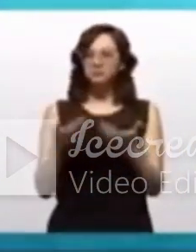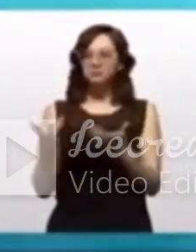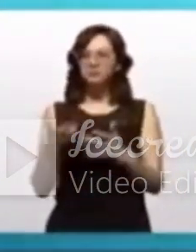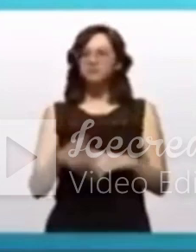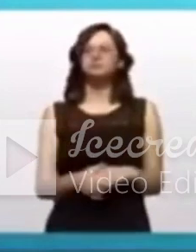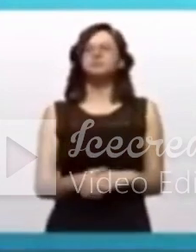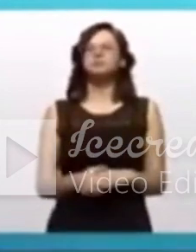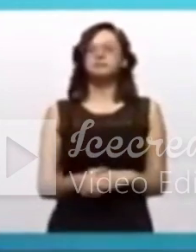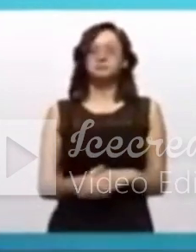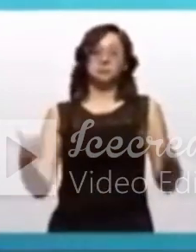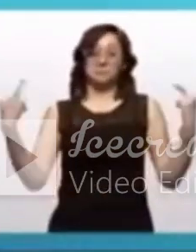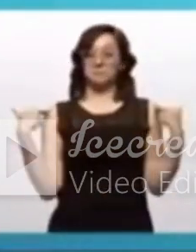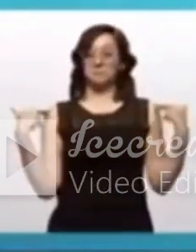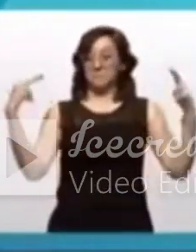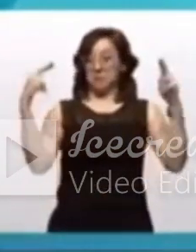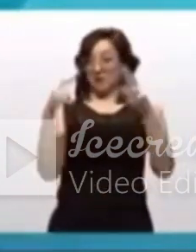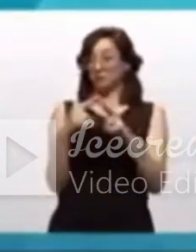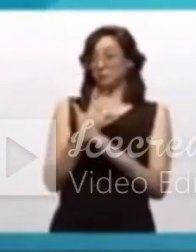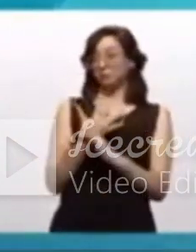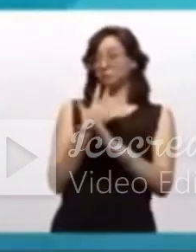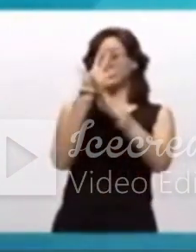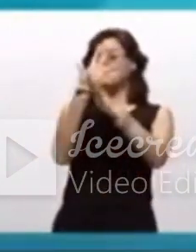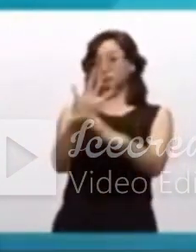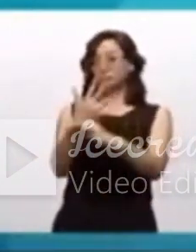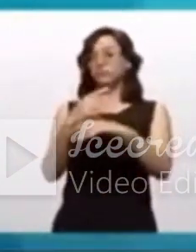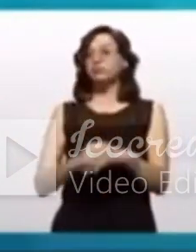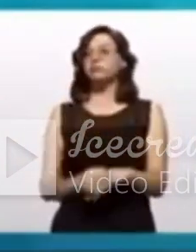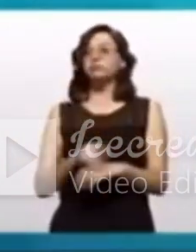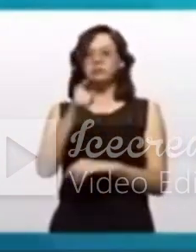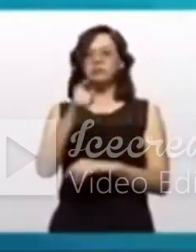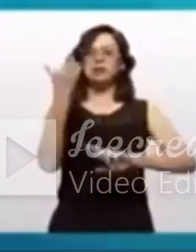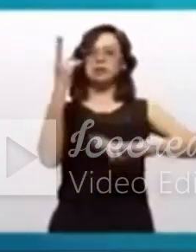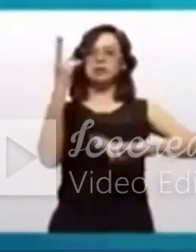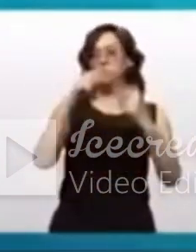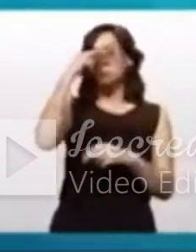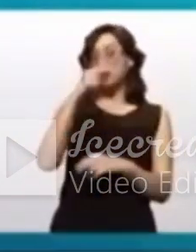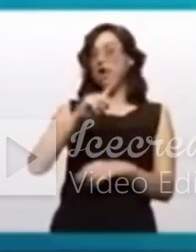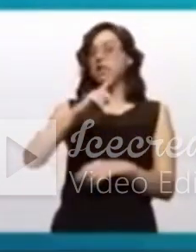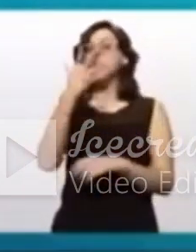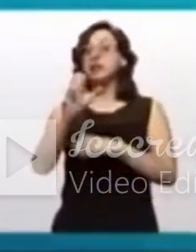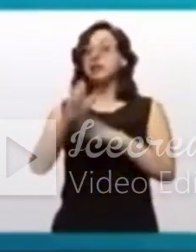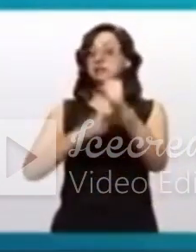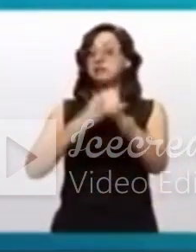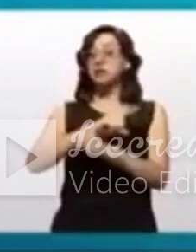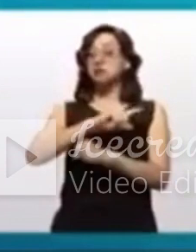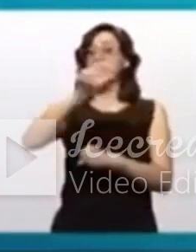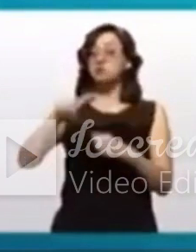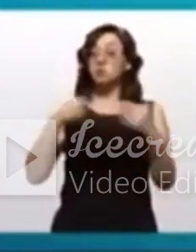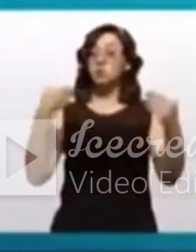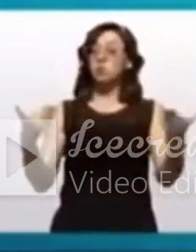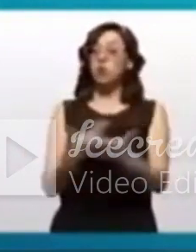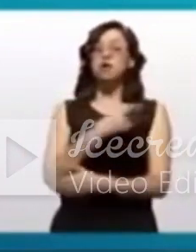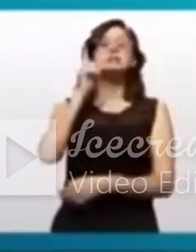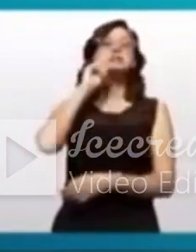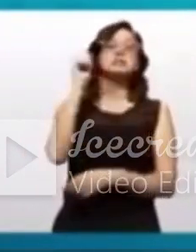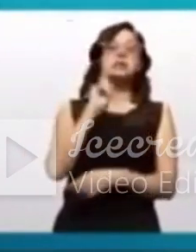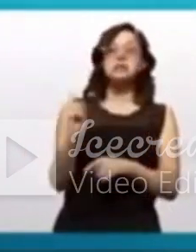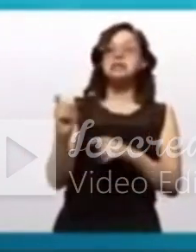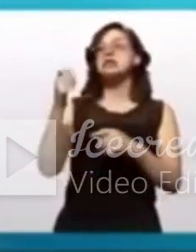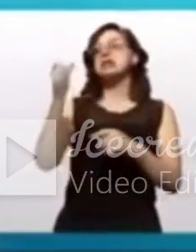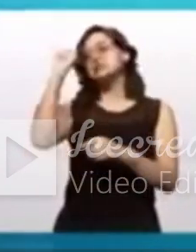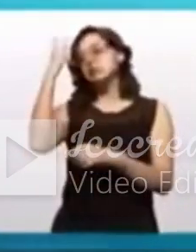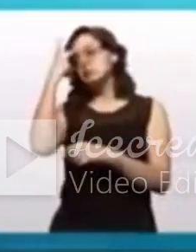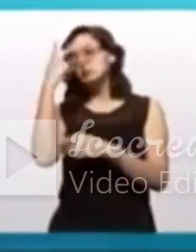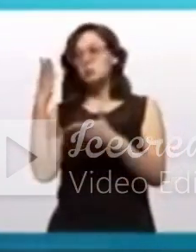Los maestros nos decían que habías nacido una década después de la Revolución Mexicana, en un pueblo equidistante a Zacatecas y San Luis